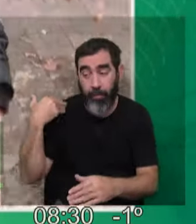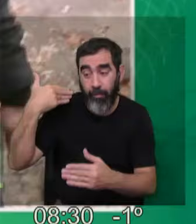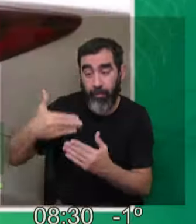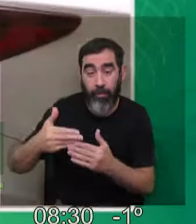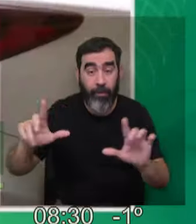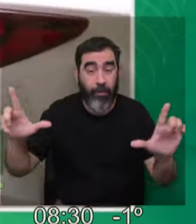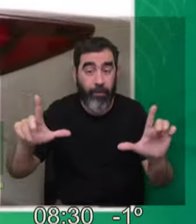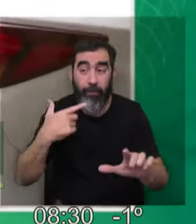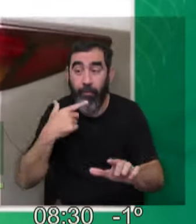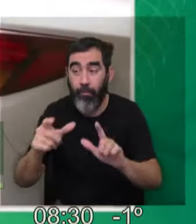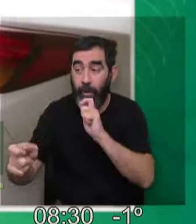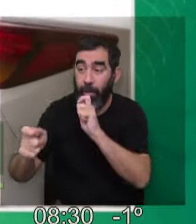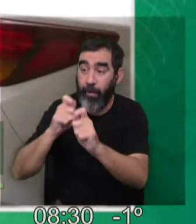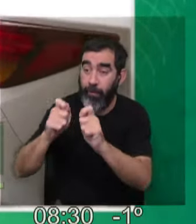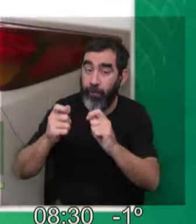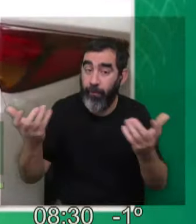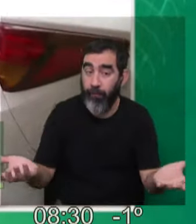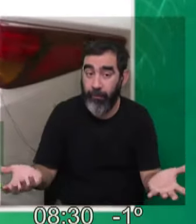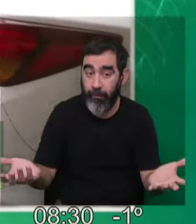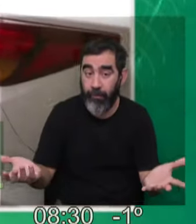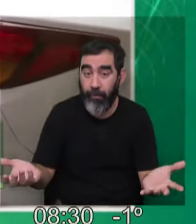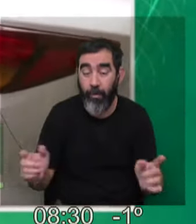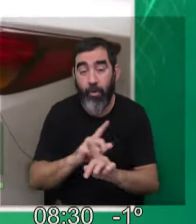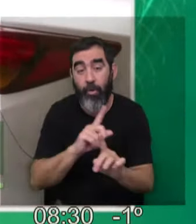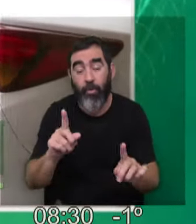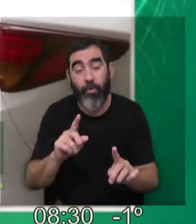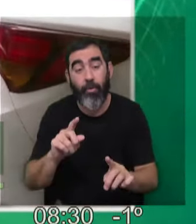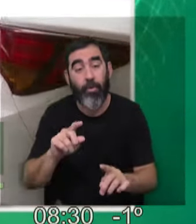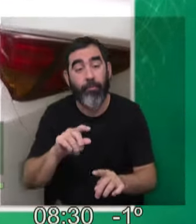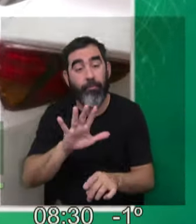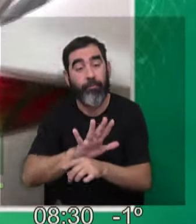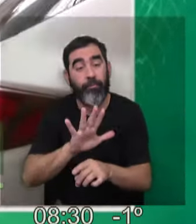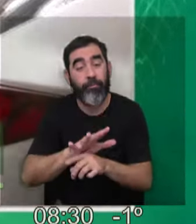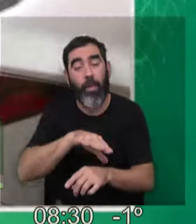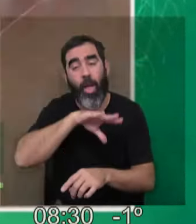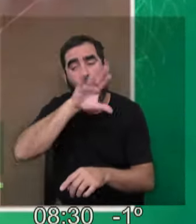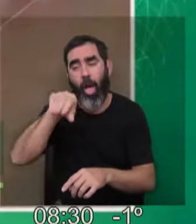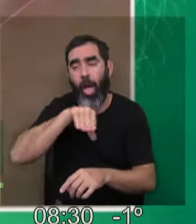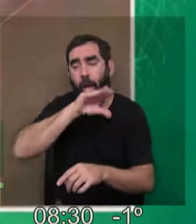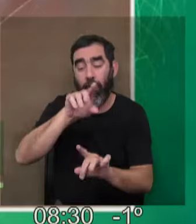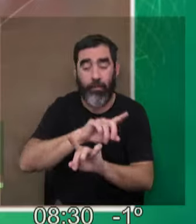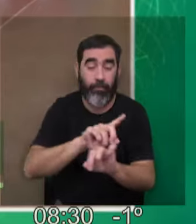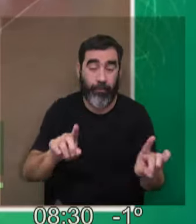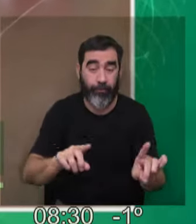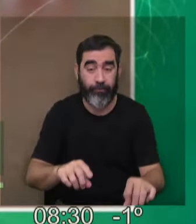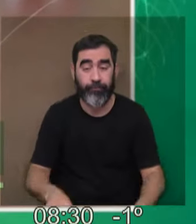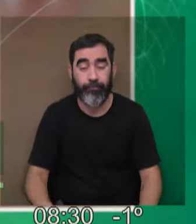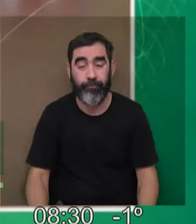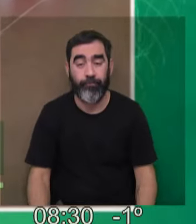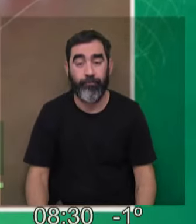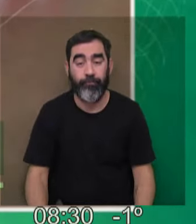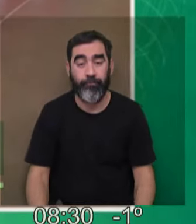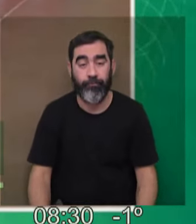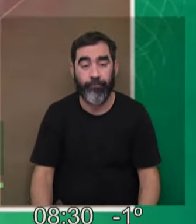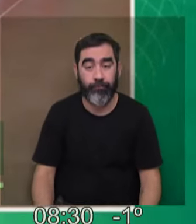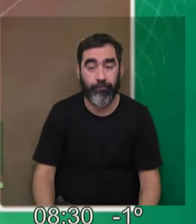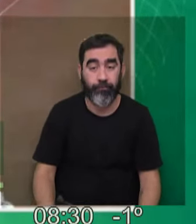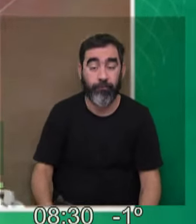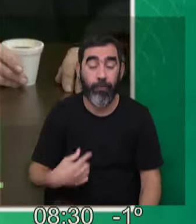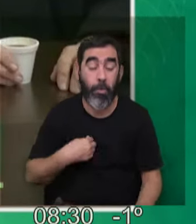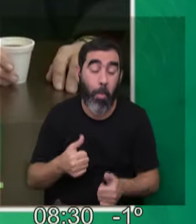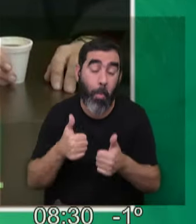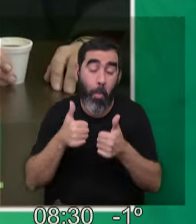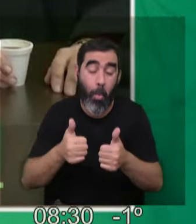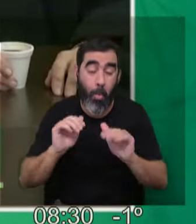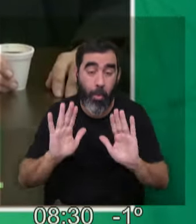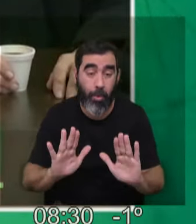tele, por ejemplo, y a no hablar como si estuviéramos en la tribuna. En fin, yo lo veo bien,